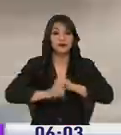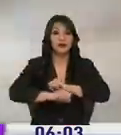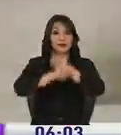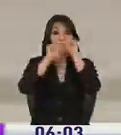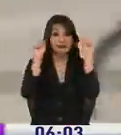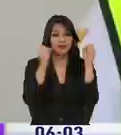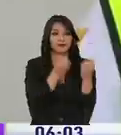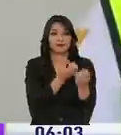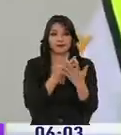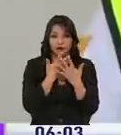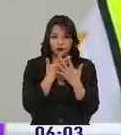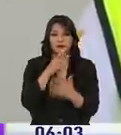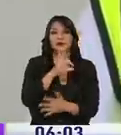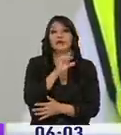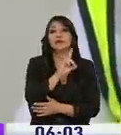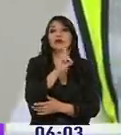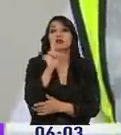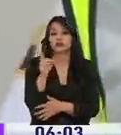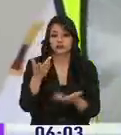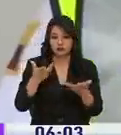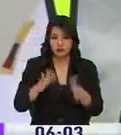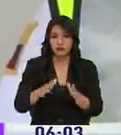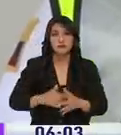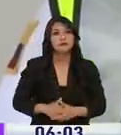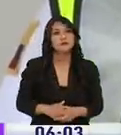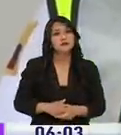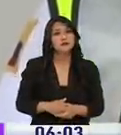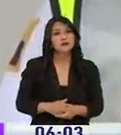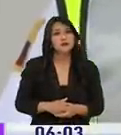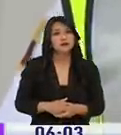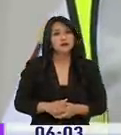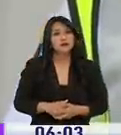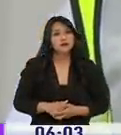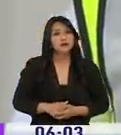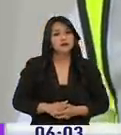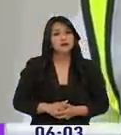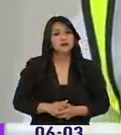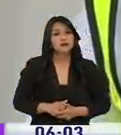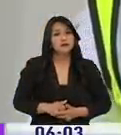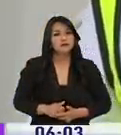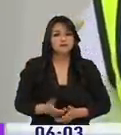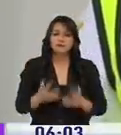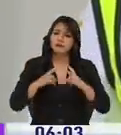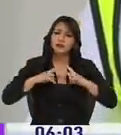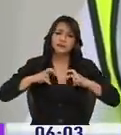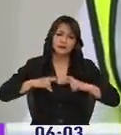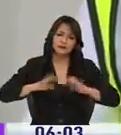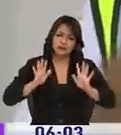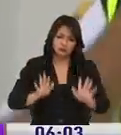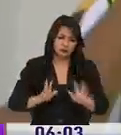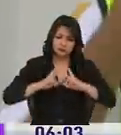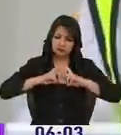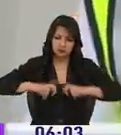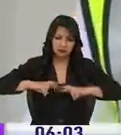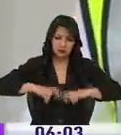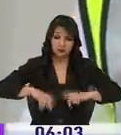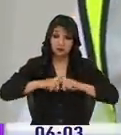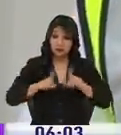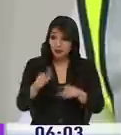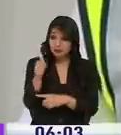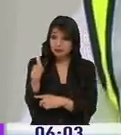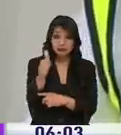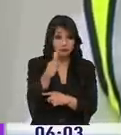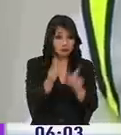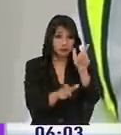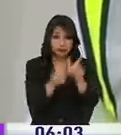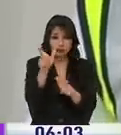informaron y alertaron al 911. ¿Se investiga cuáles fueron las causas? Está en una investigación preliminar, pero según las versiones de los